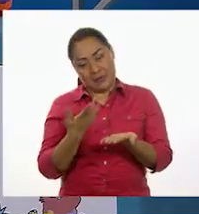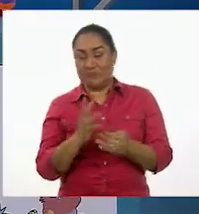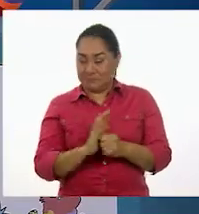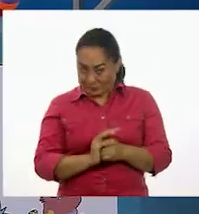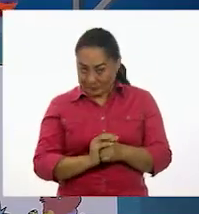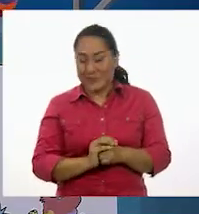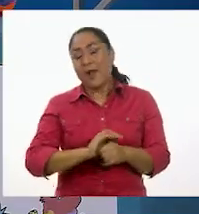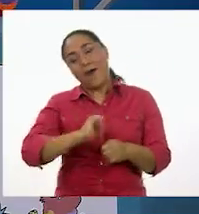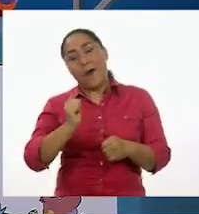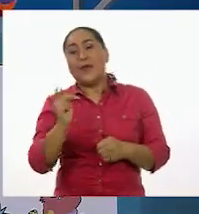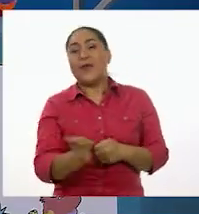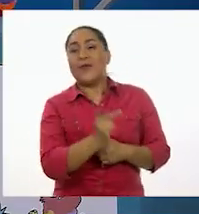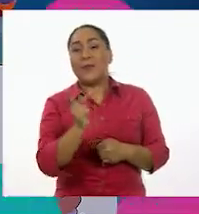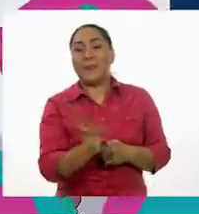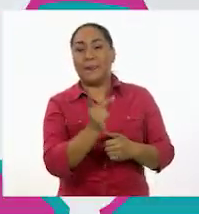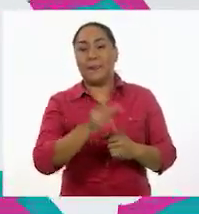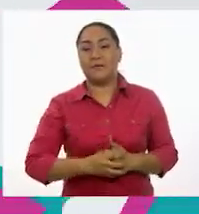siguiente pregunta.